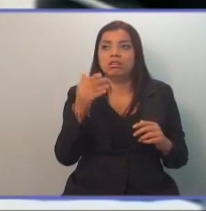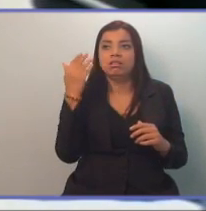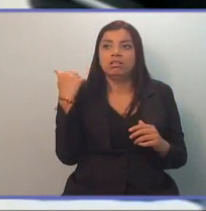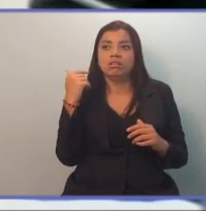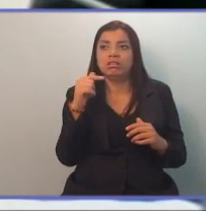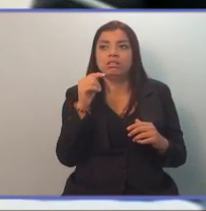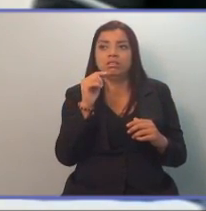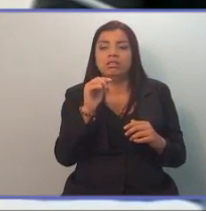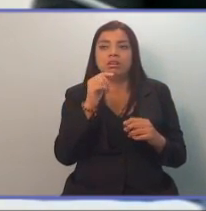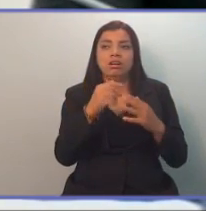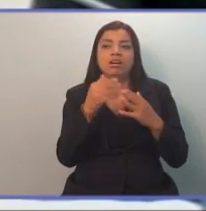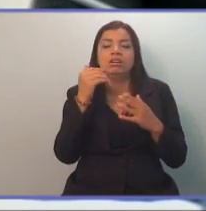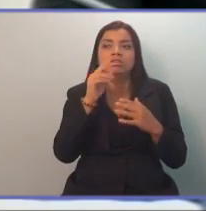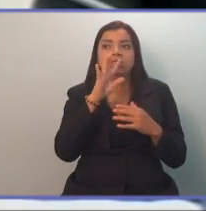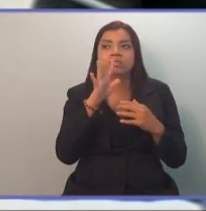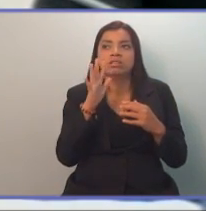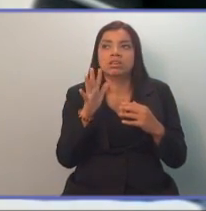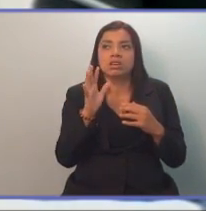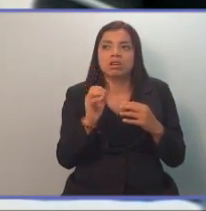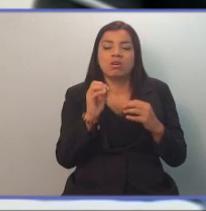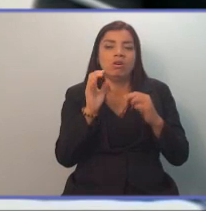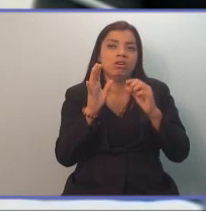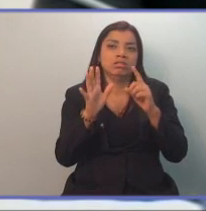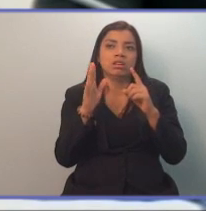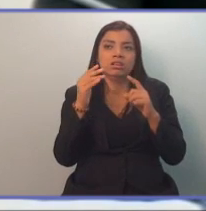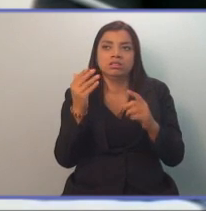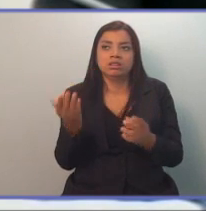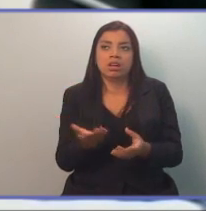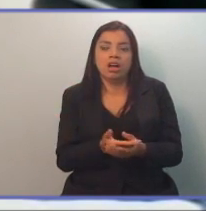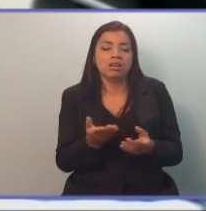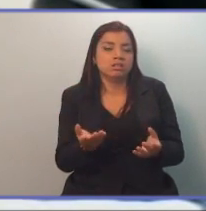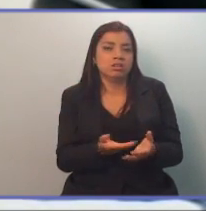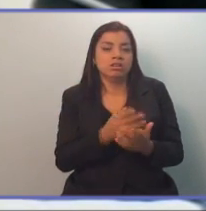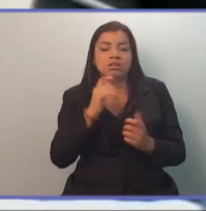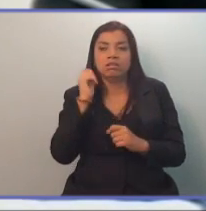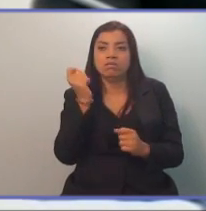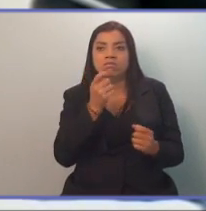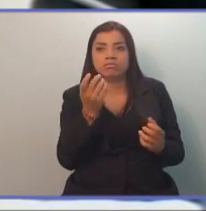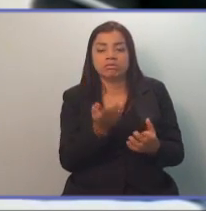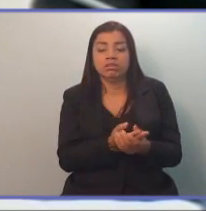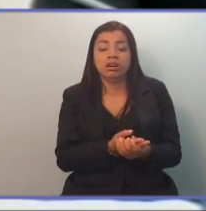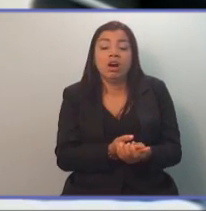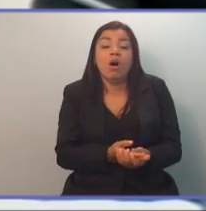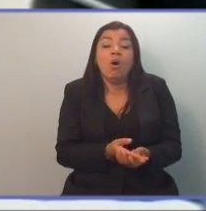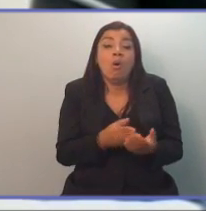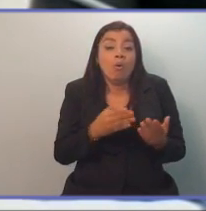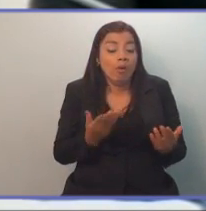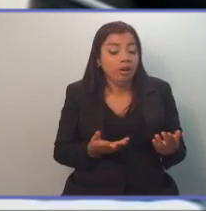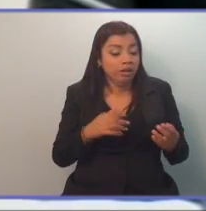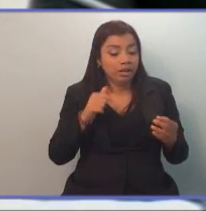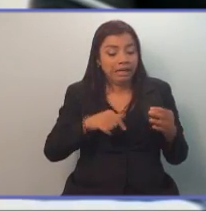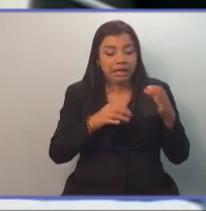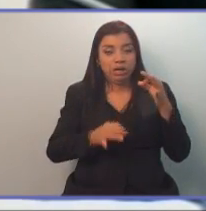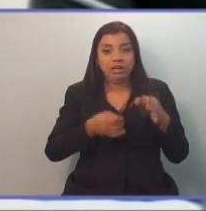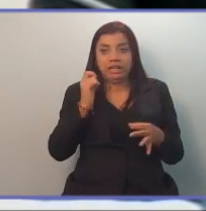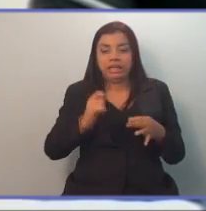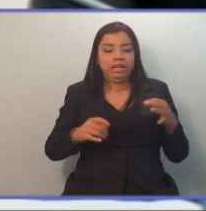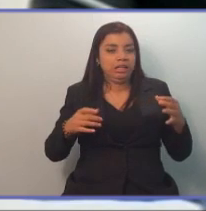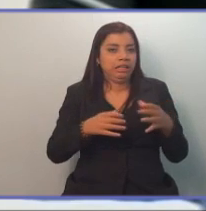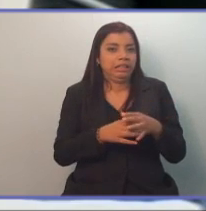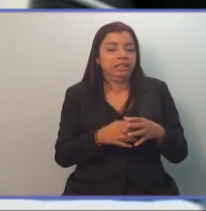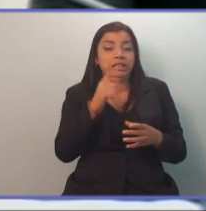o 6 casos, cuando aquí hay juzgados especializados que reciben en el